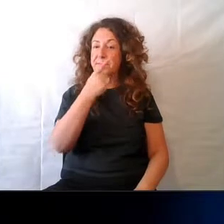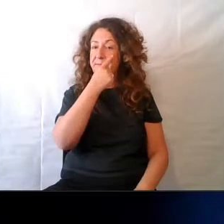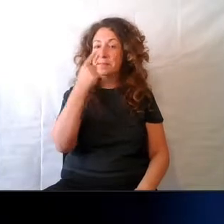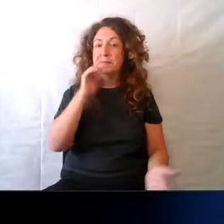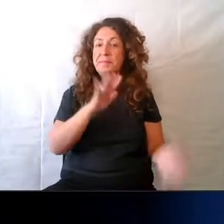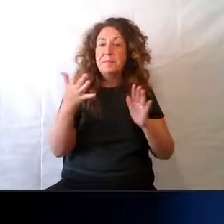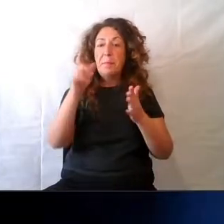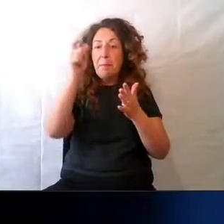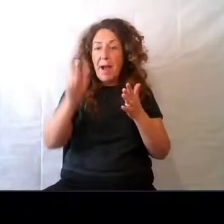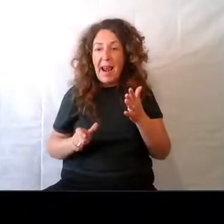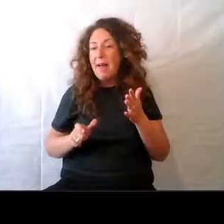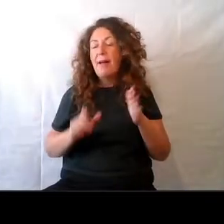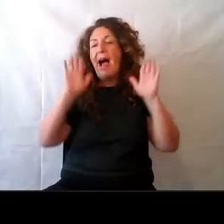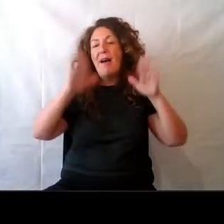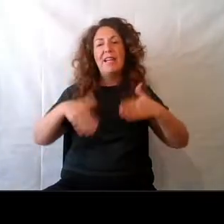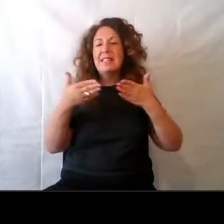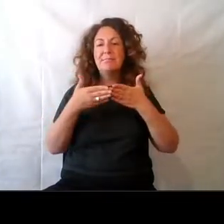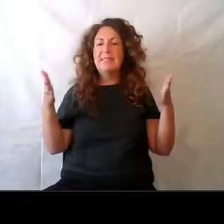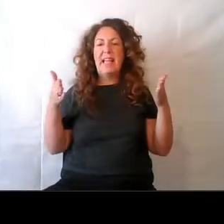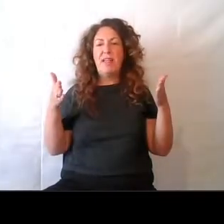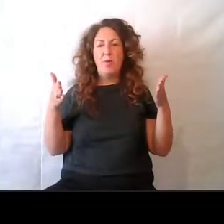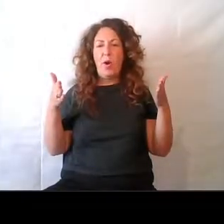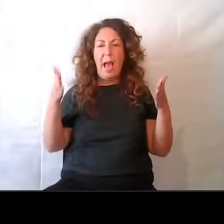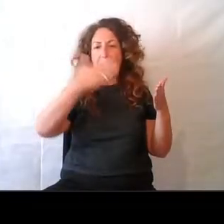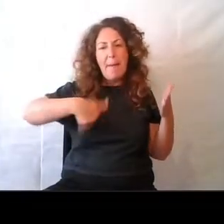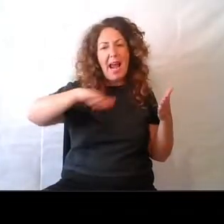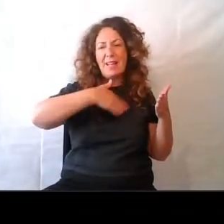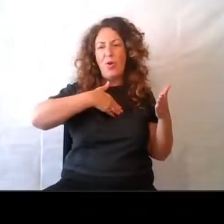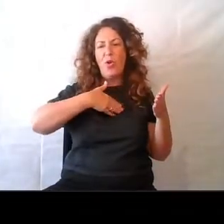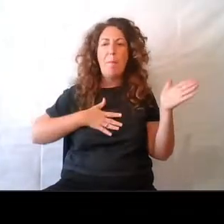desbloquea para todos para siempre